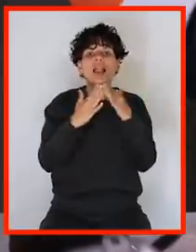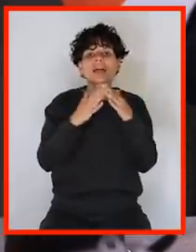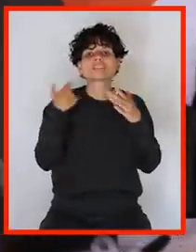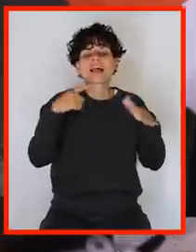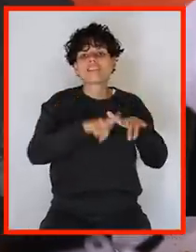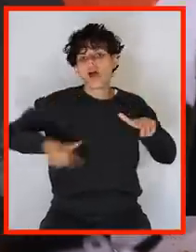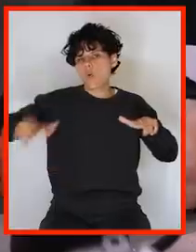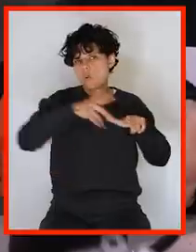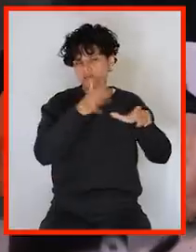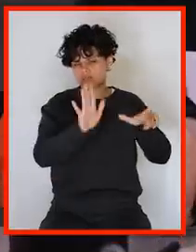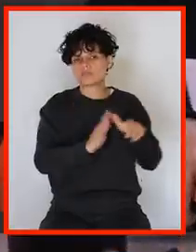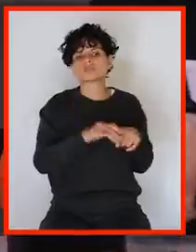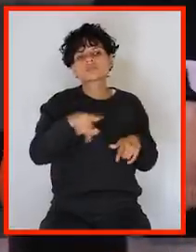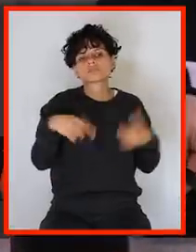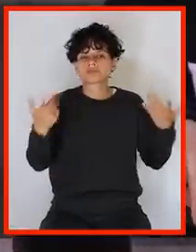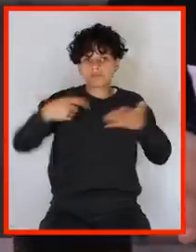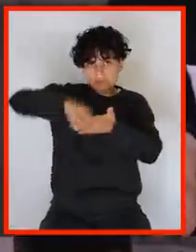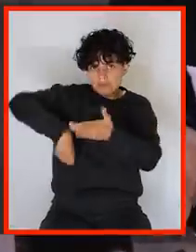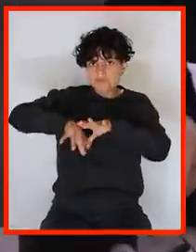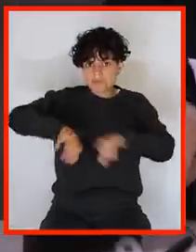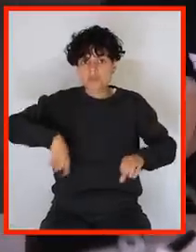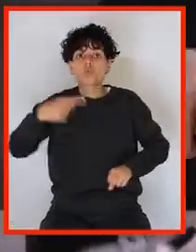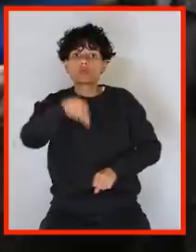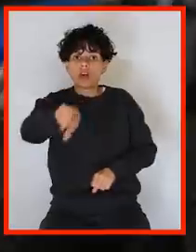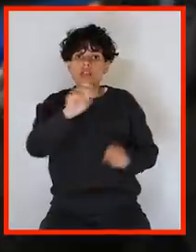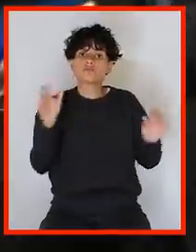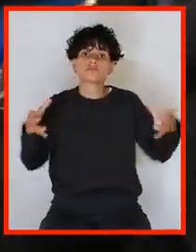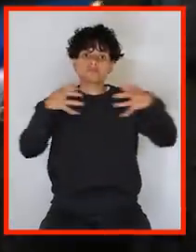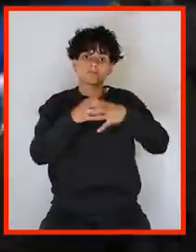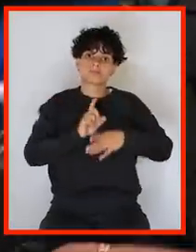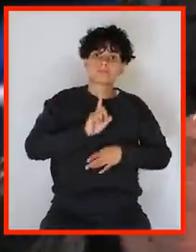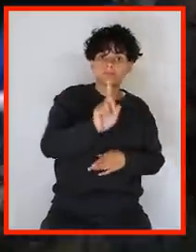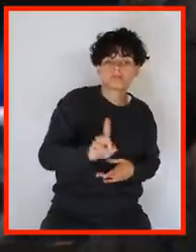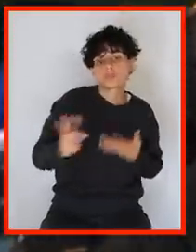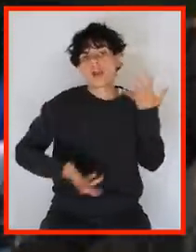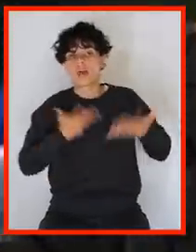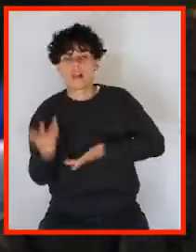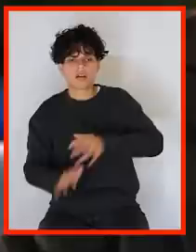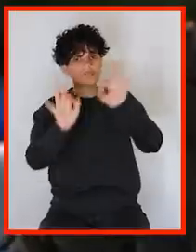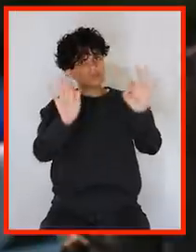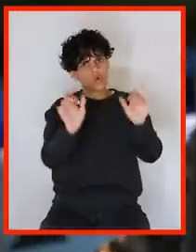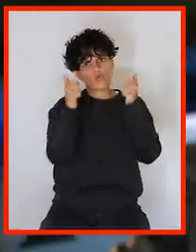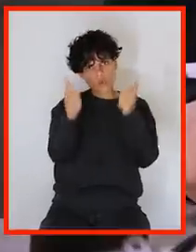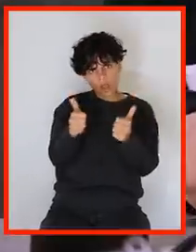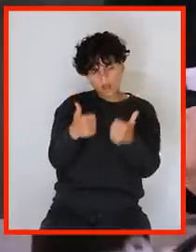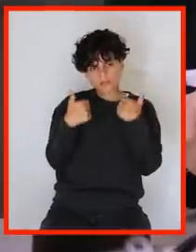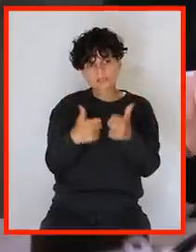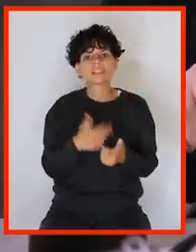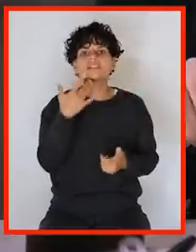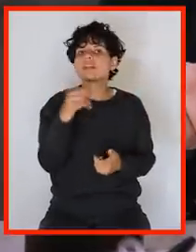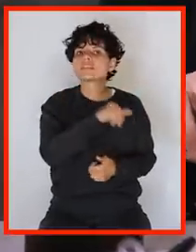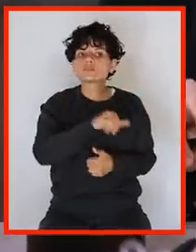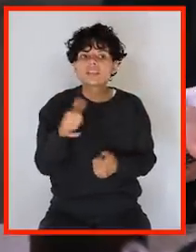una casa en la Laguna Avendaño. Y me contaron que, bueno, ustedes actuaron y toda la weá. Buena actuación, me dijeron, ¿ah? Buena actuación y toda la weá, todo.